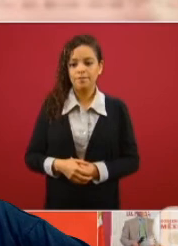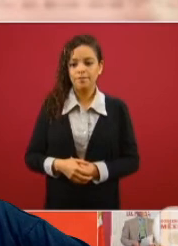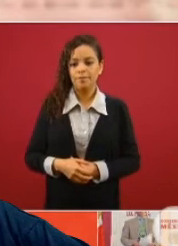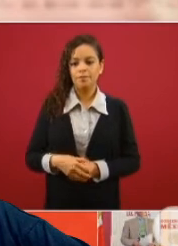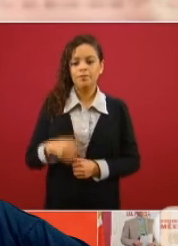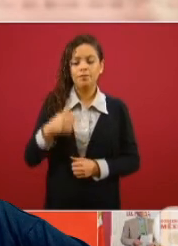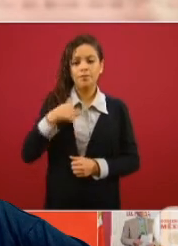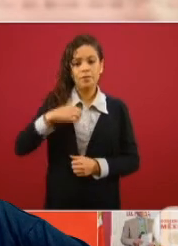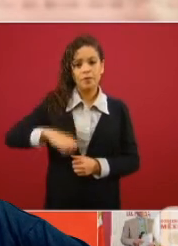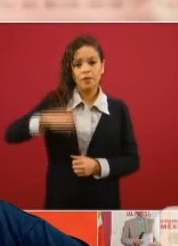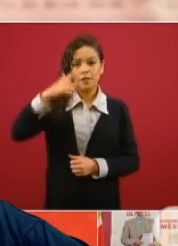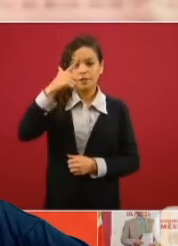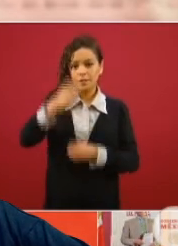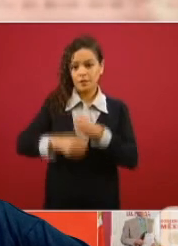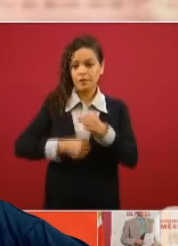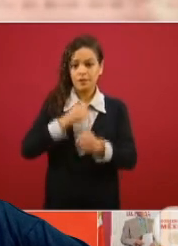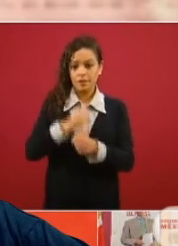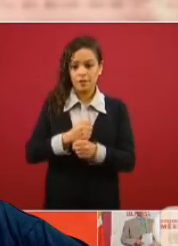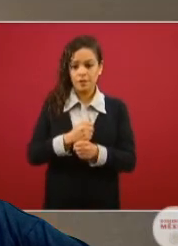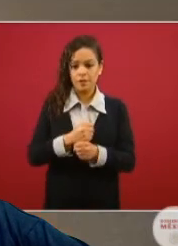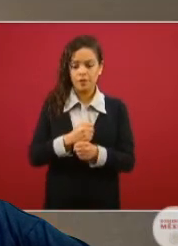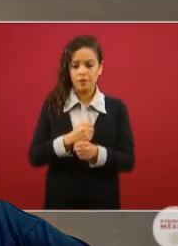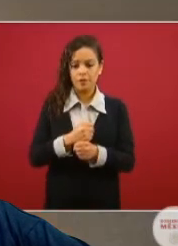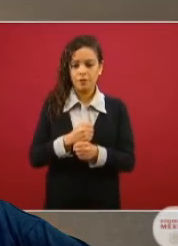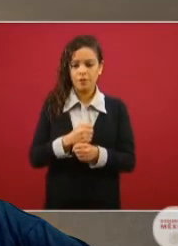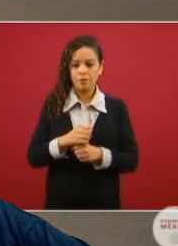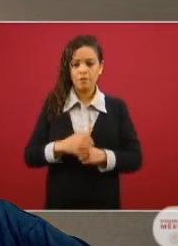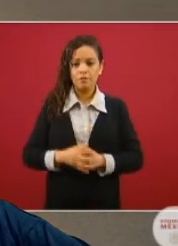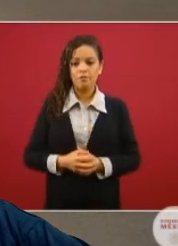7